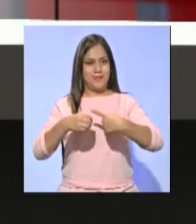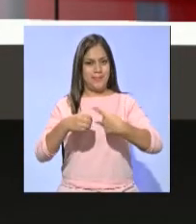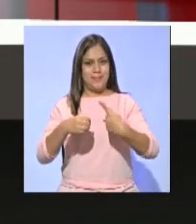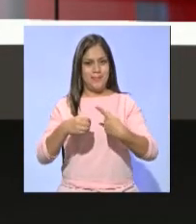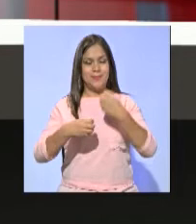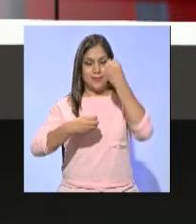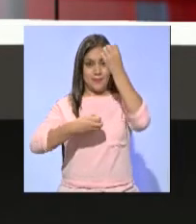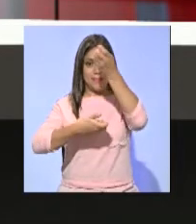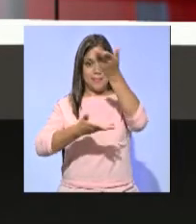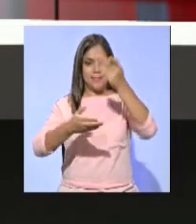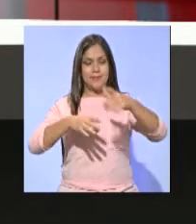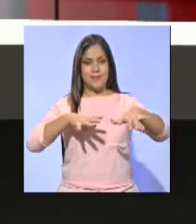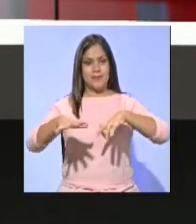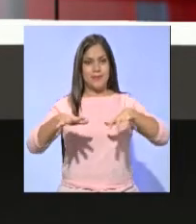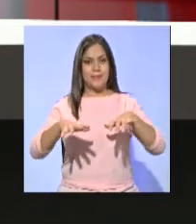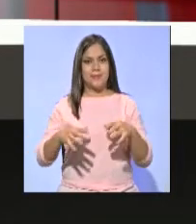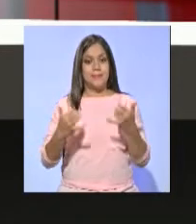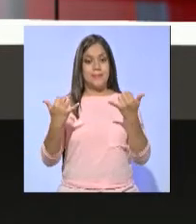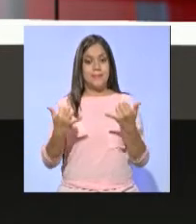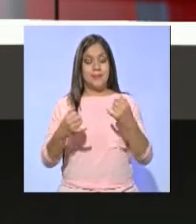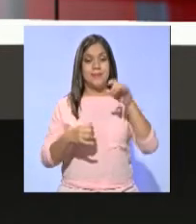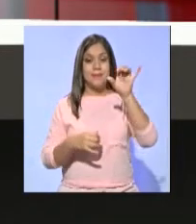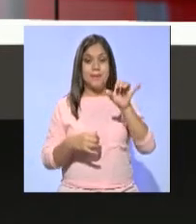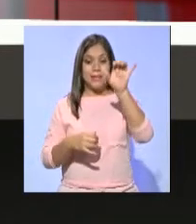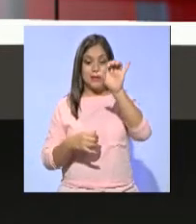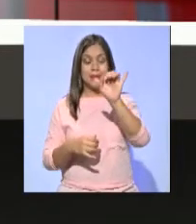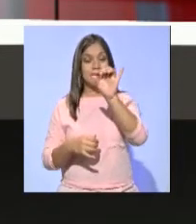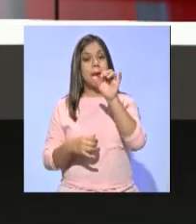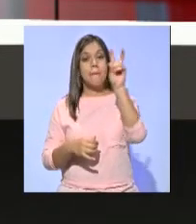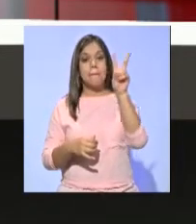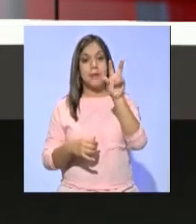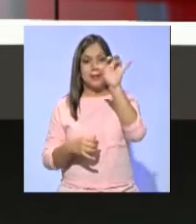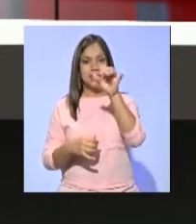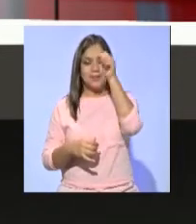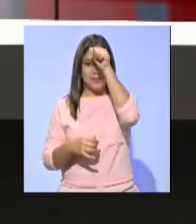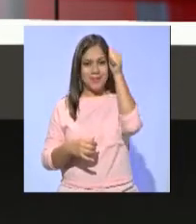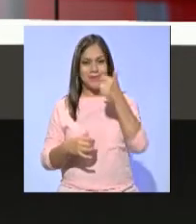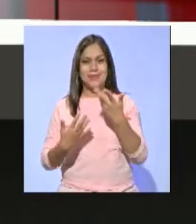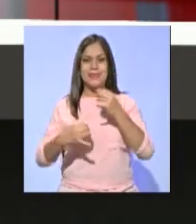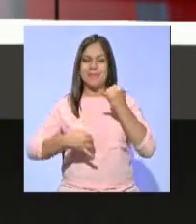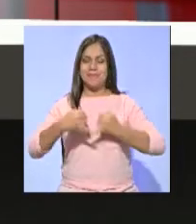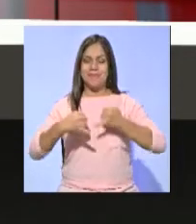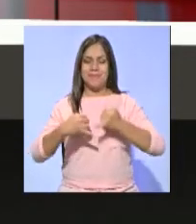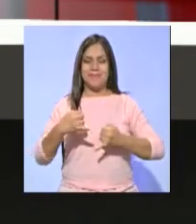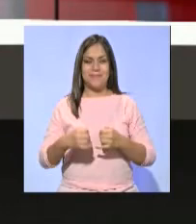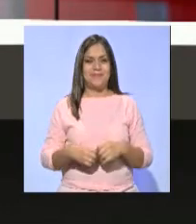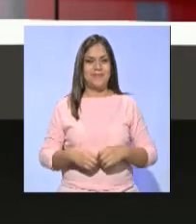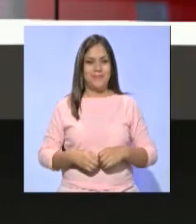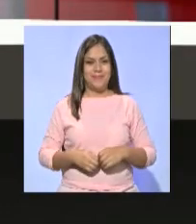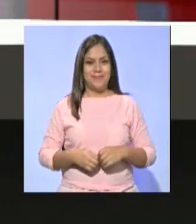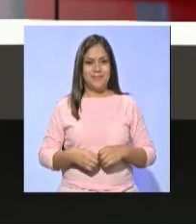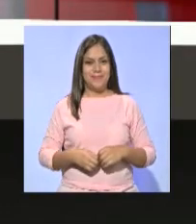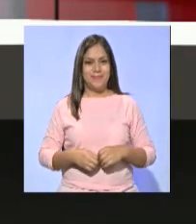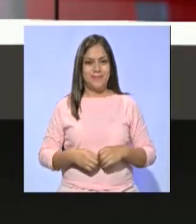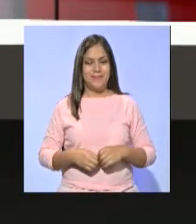compartimos los eventos programados para este fin de semana y así culminamos la emisión estelar de TVL Noticias.